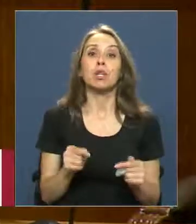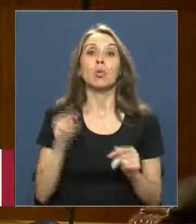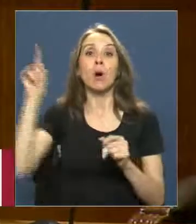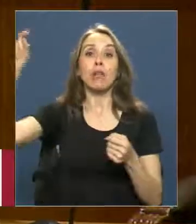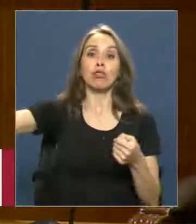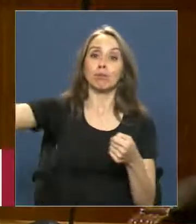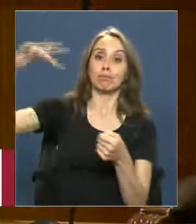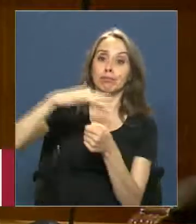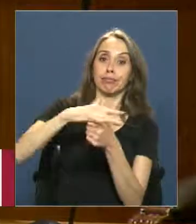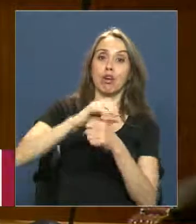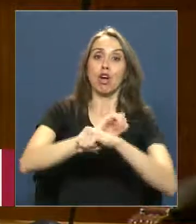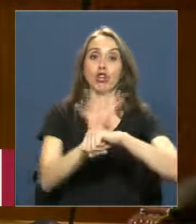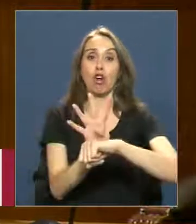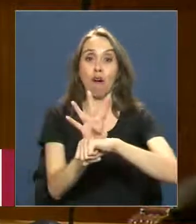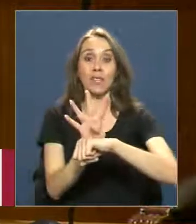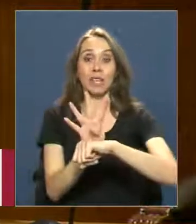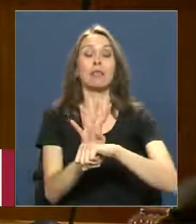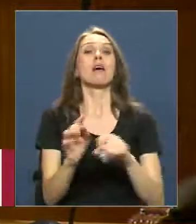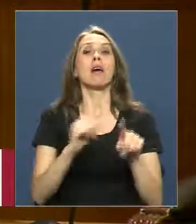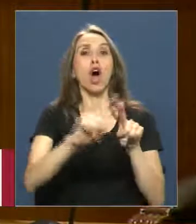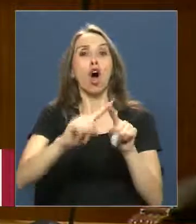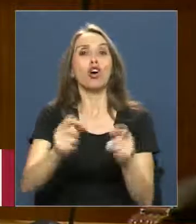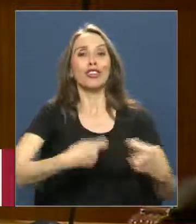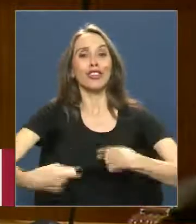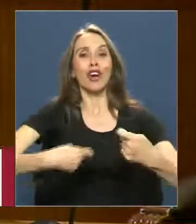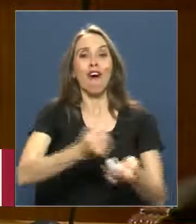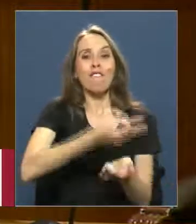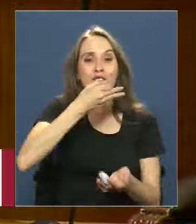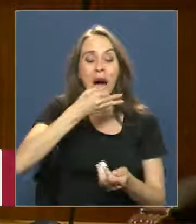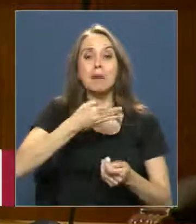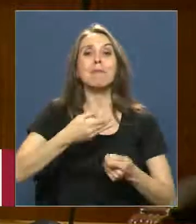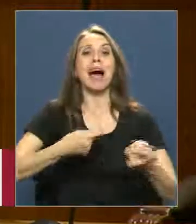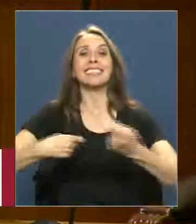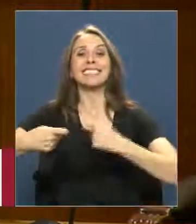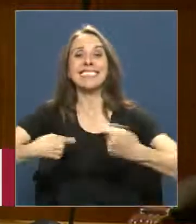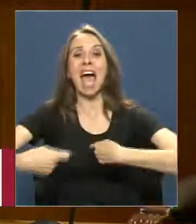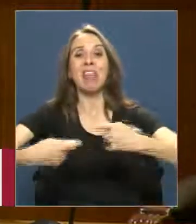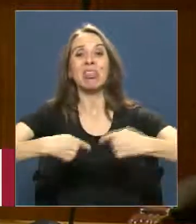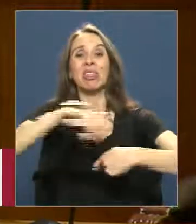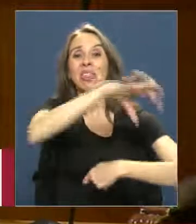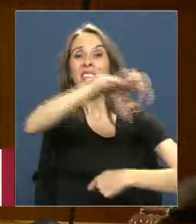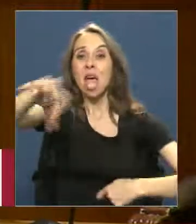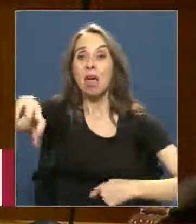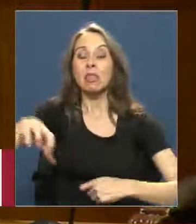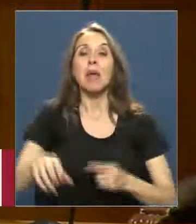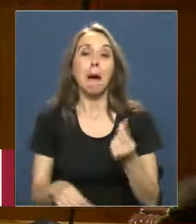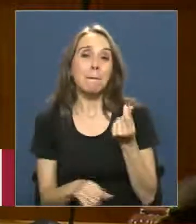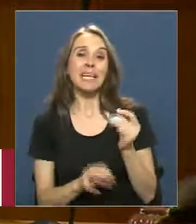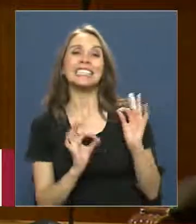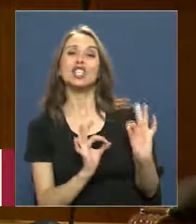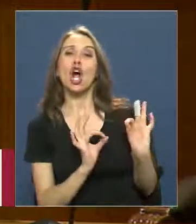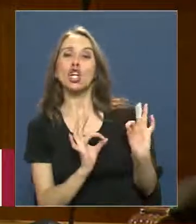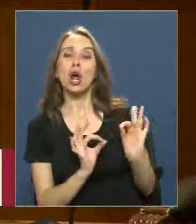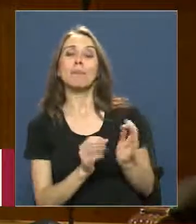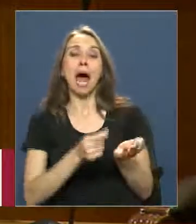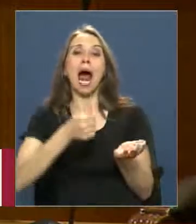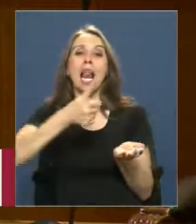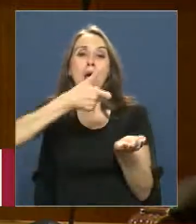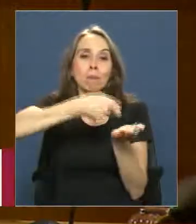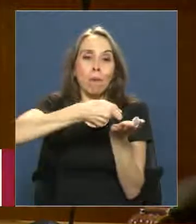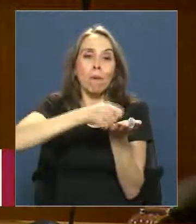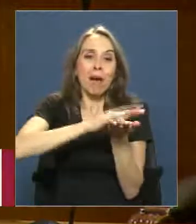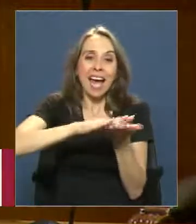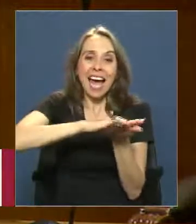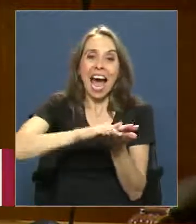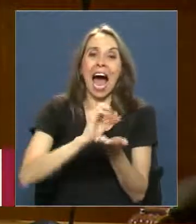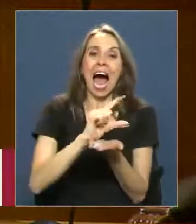del COVID-19, diversas farmacias y establecimientos comerciales han subido el precio del alcohol gel,